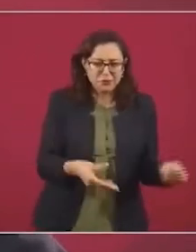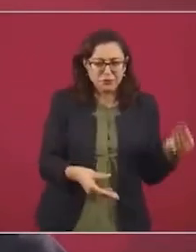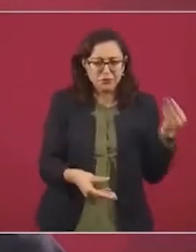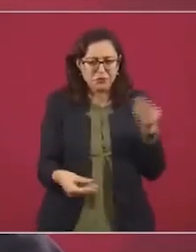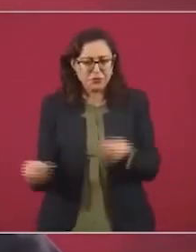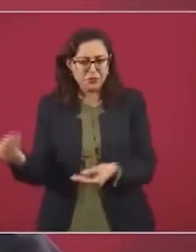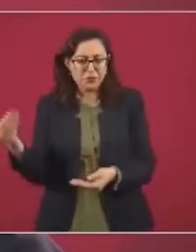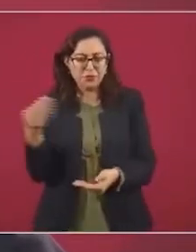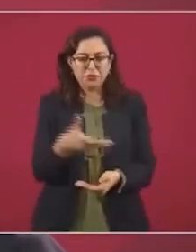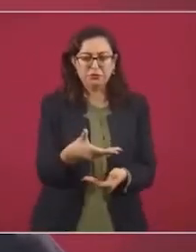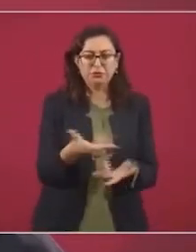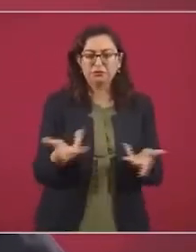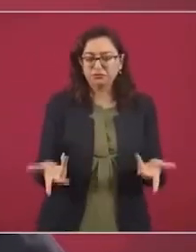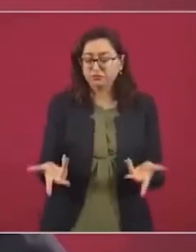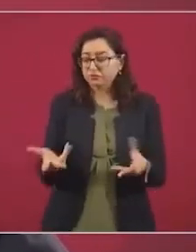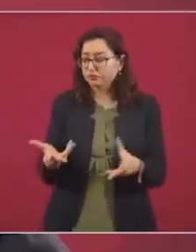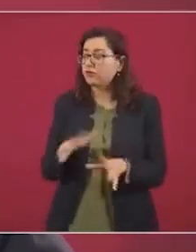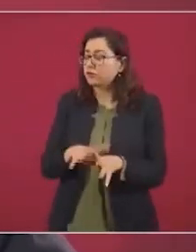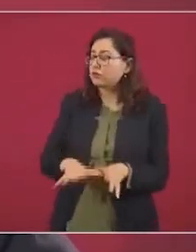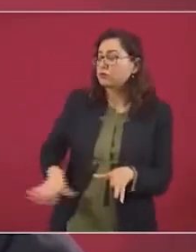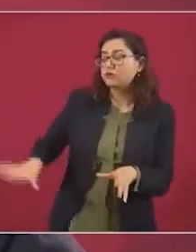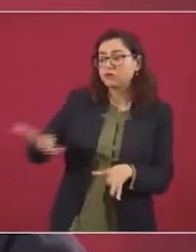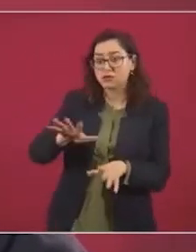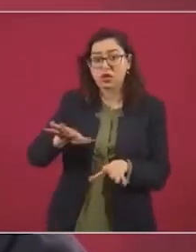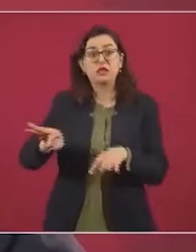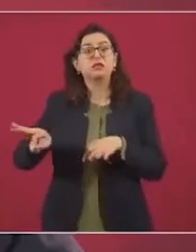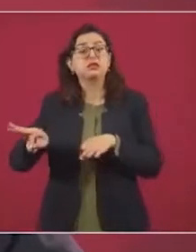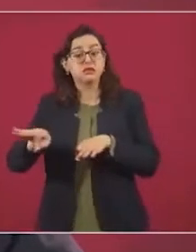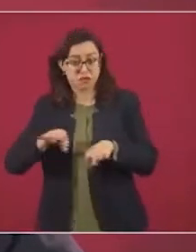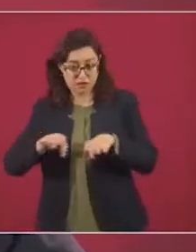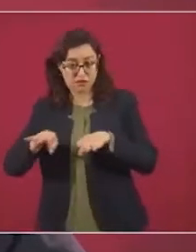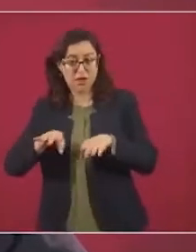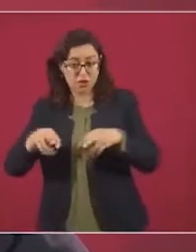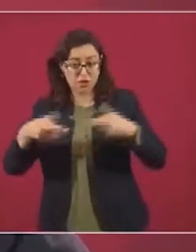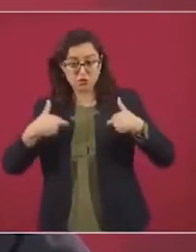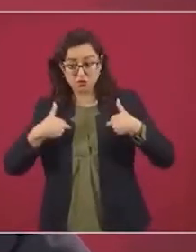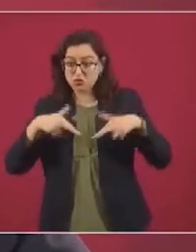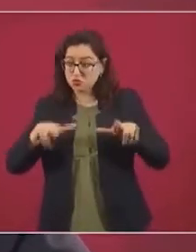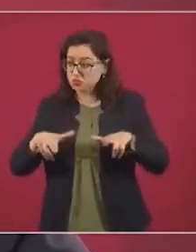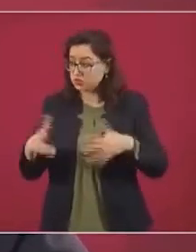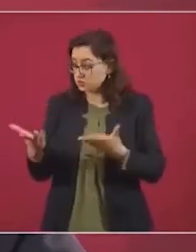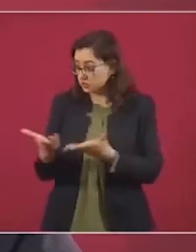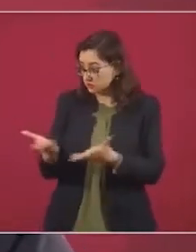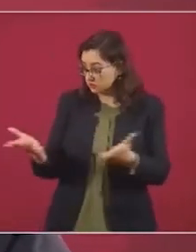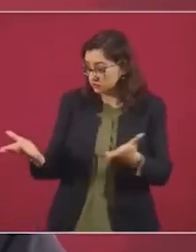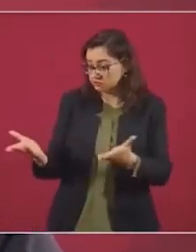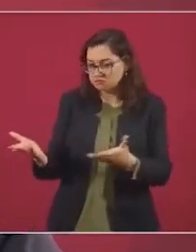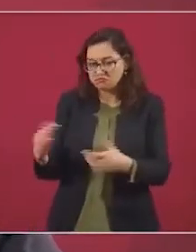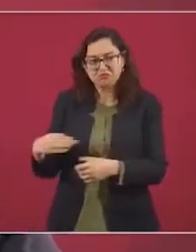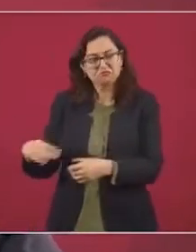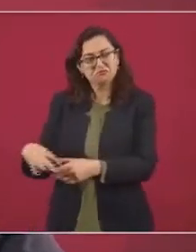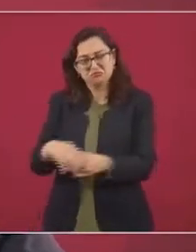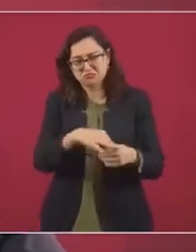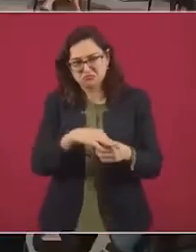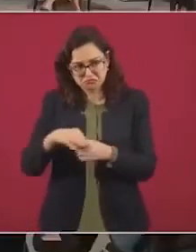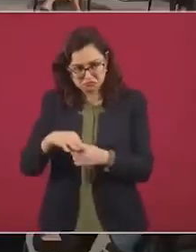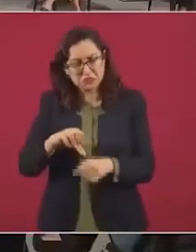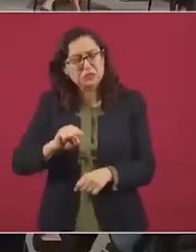el sector obrero que aquí está representado votamos a favor de este convenio.